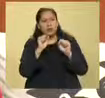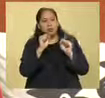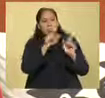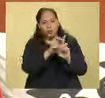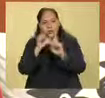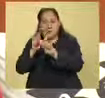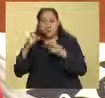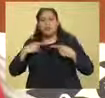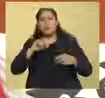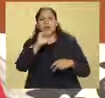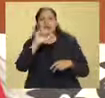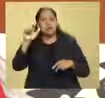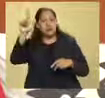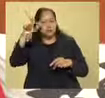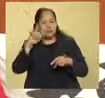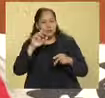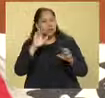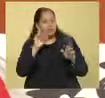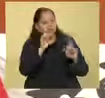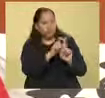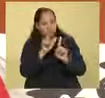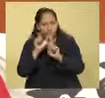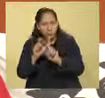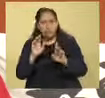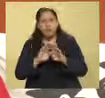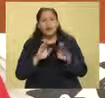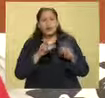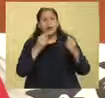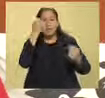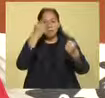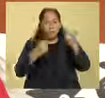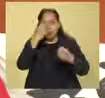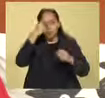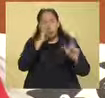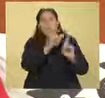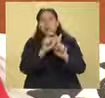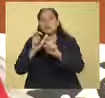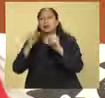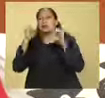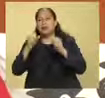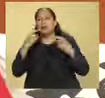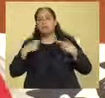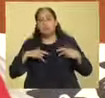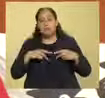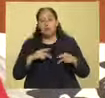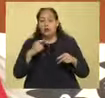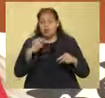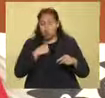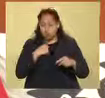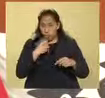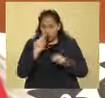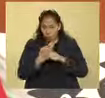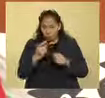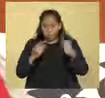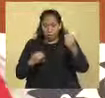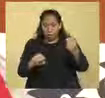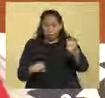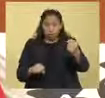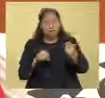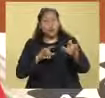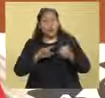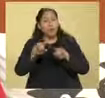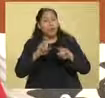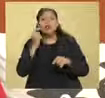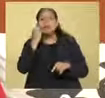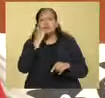mundial de la salud que inicia pilotos por la seguridad vial tiene que pagar en donde cualquier piloto de cualquier categoría y de cualquier